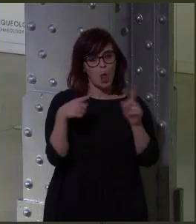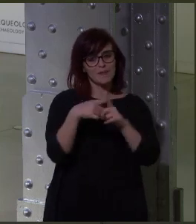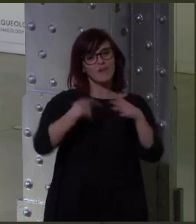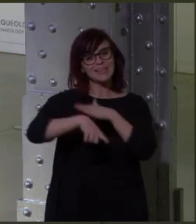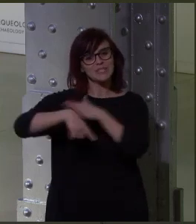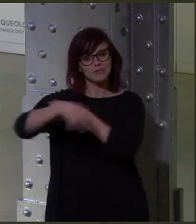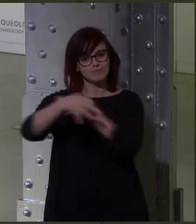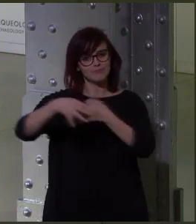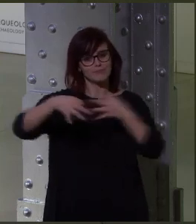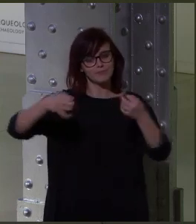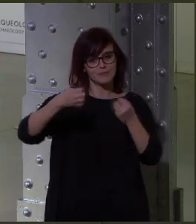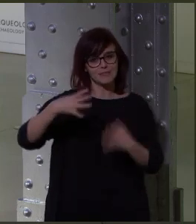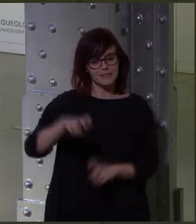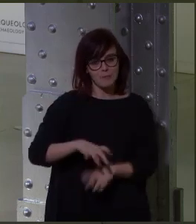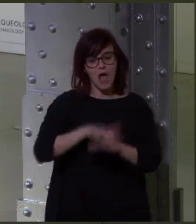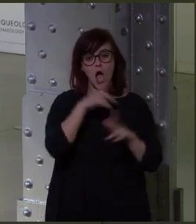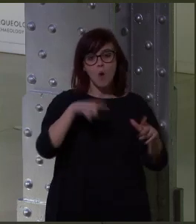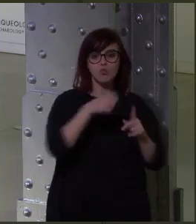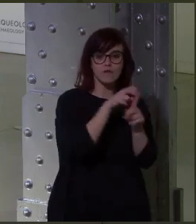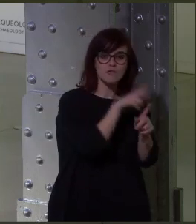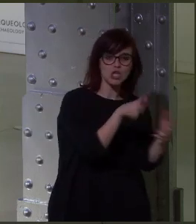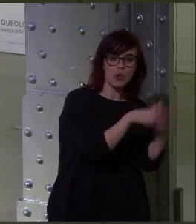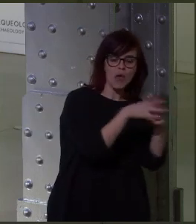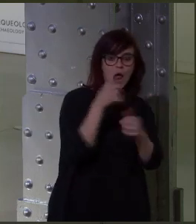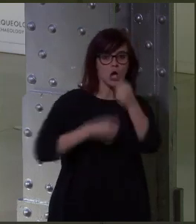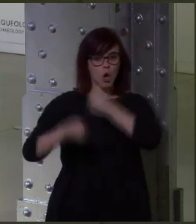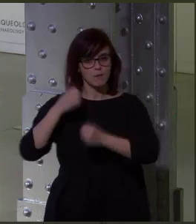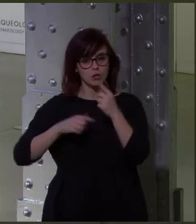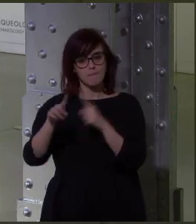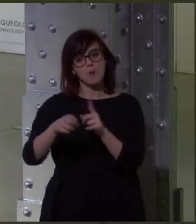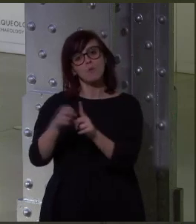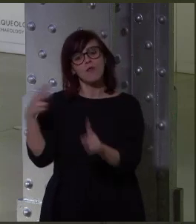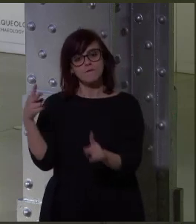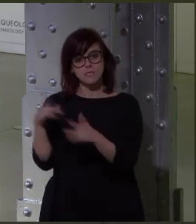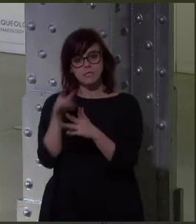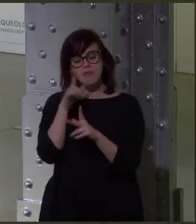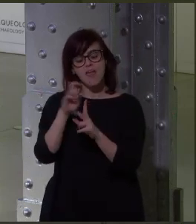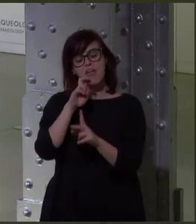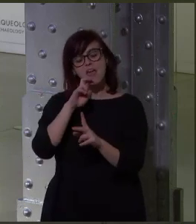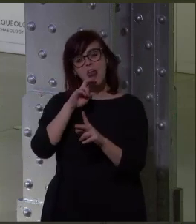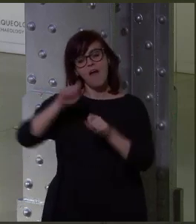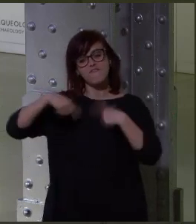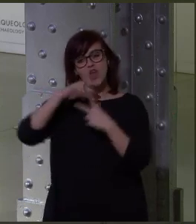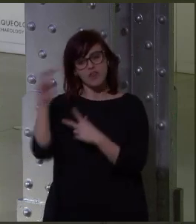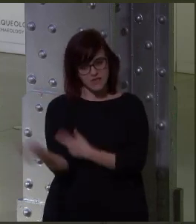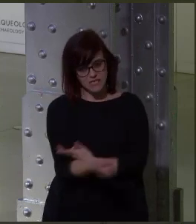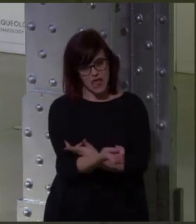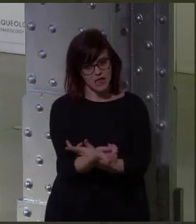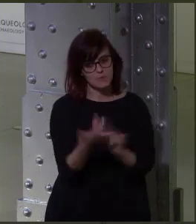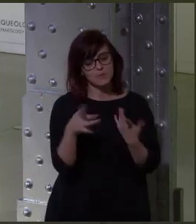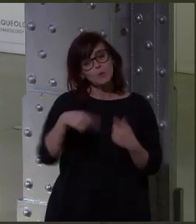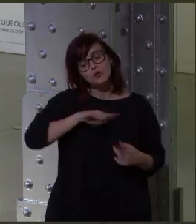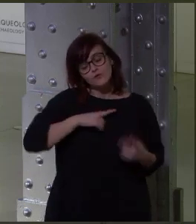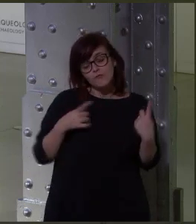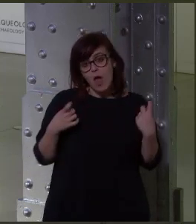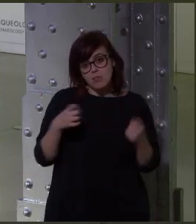más eficaz, tanto desde el punto social, económico, pero sobre todo desde el punto de conservación de biodiversidad. Ahí todavía tenemos que